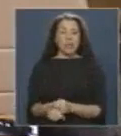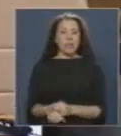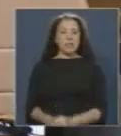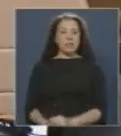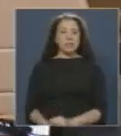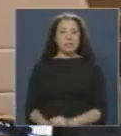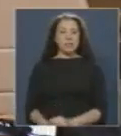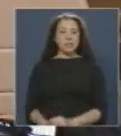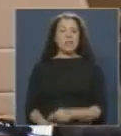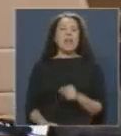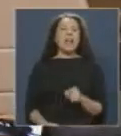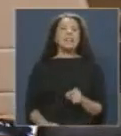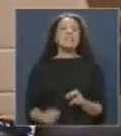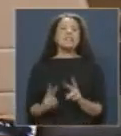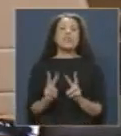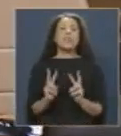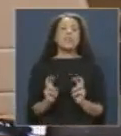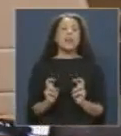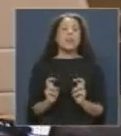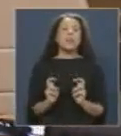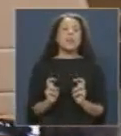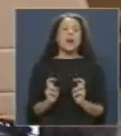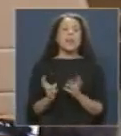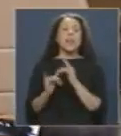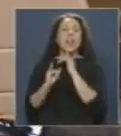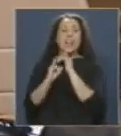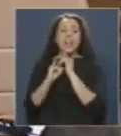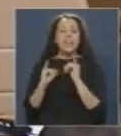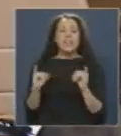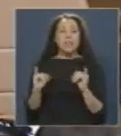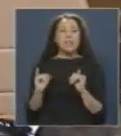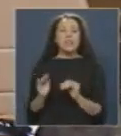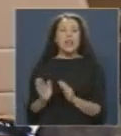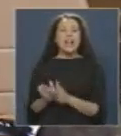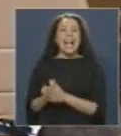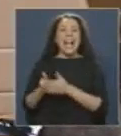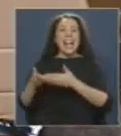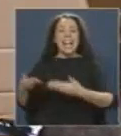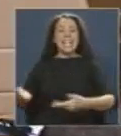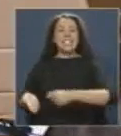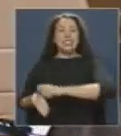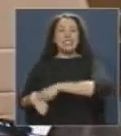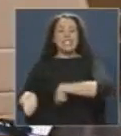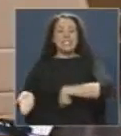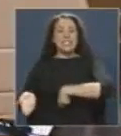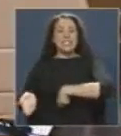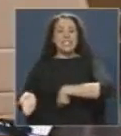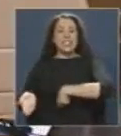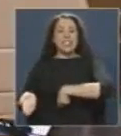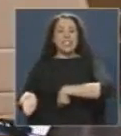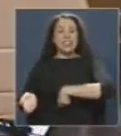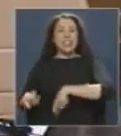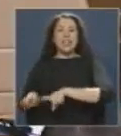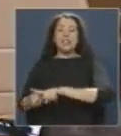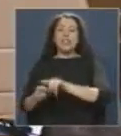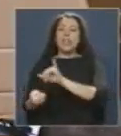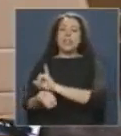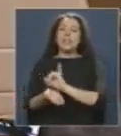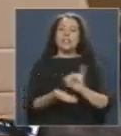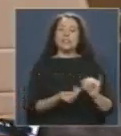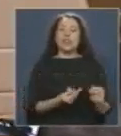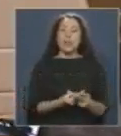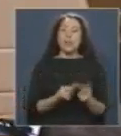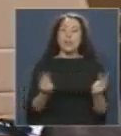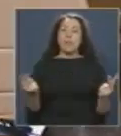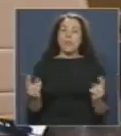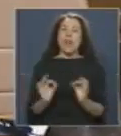electoral tiene que ver con la información que el registro civil y otros entes públicos, pero sobre todo